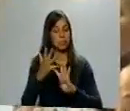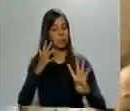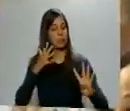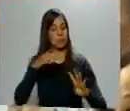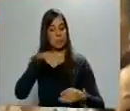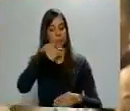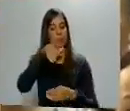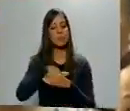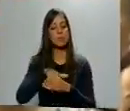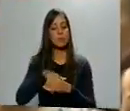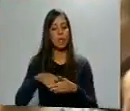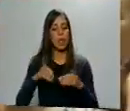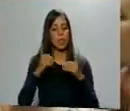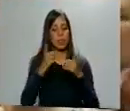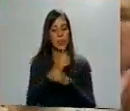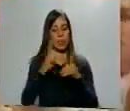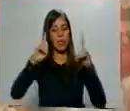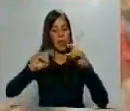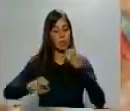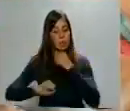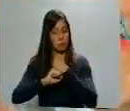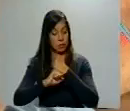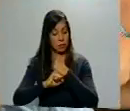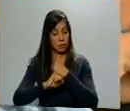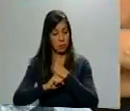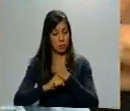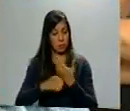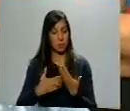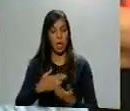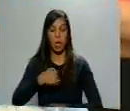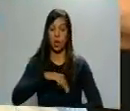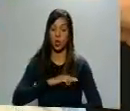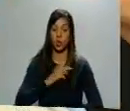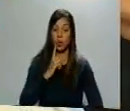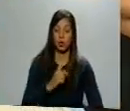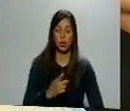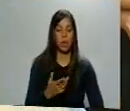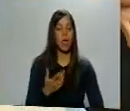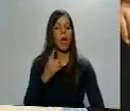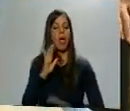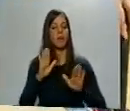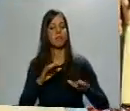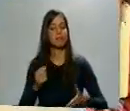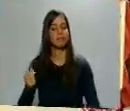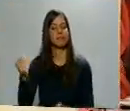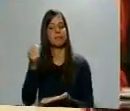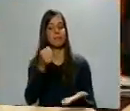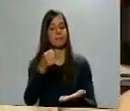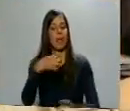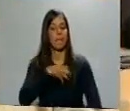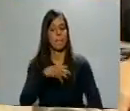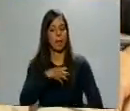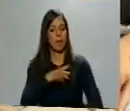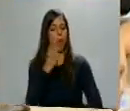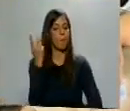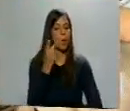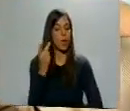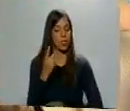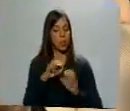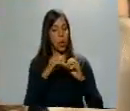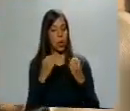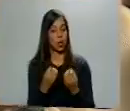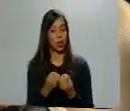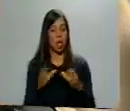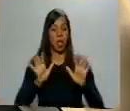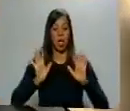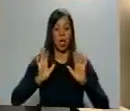democracia participativa. Luego no podemos nosotros entonces venir a premiar a los partidos que se han excluido, a los que